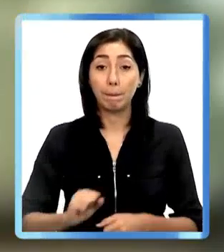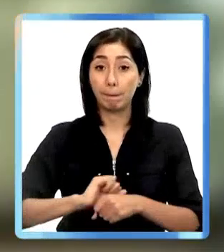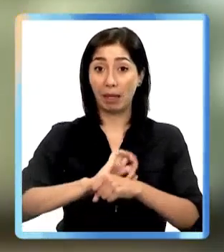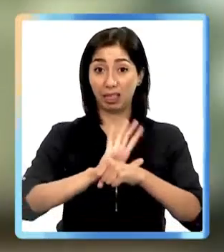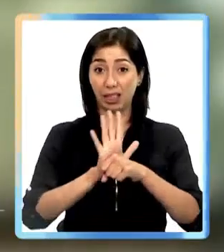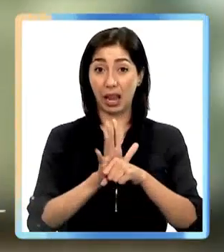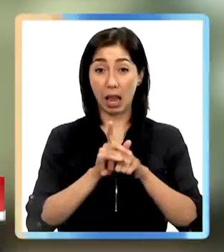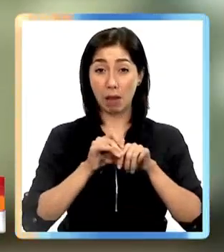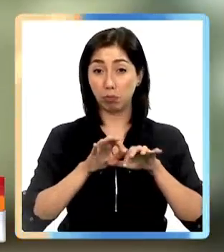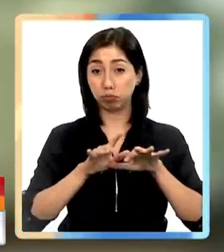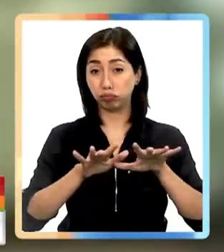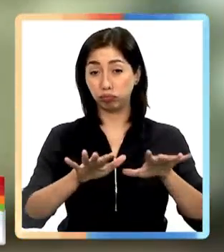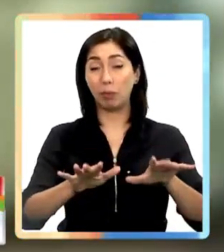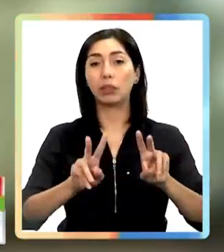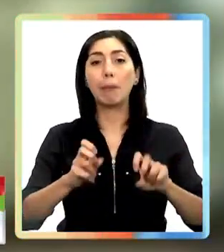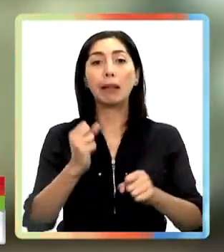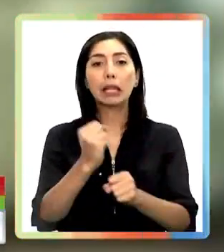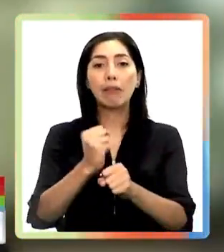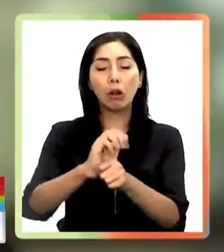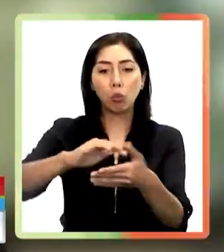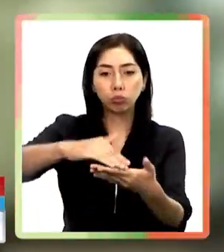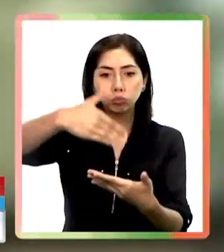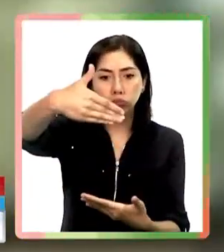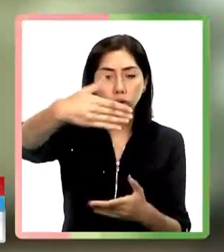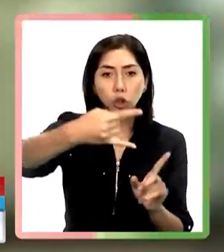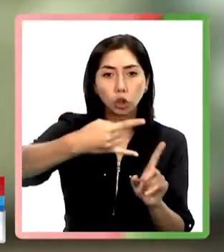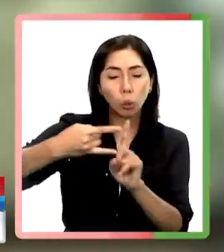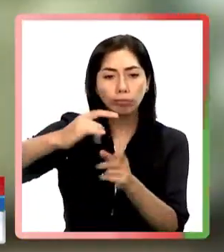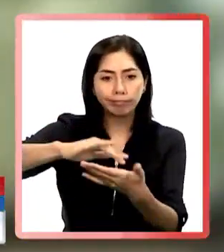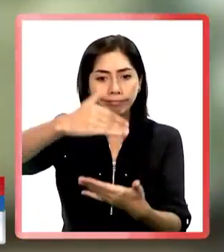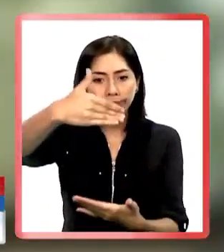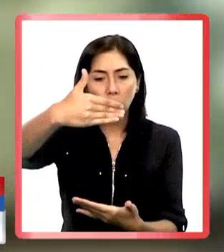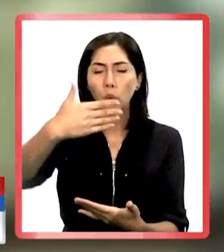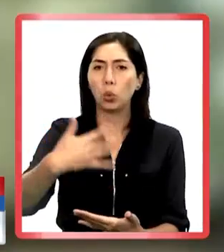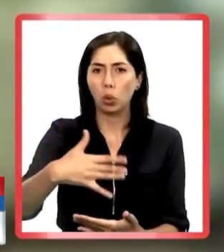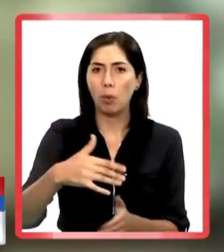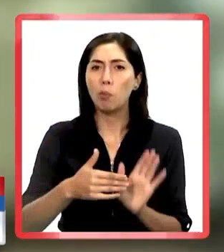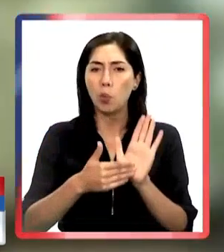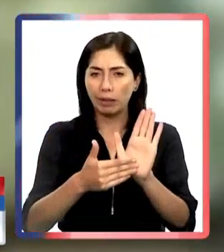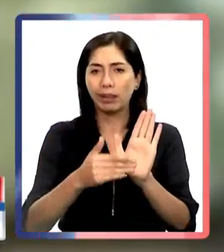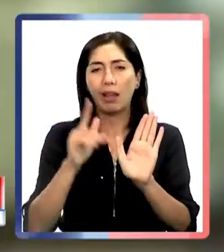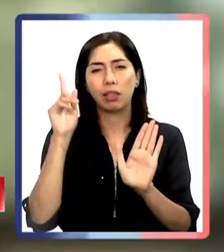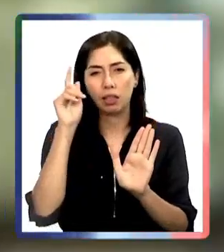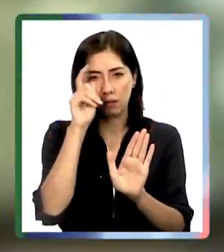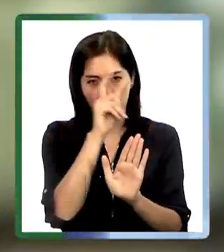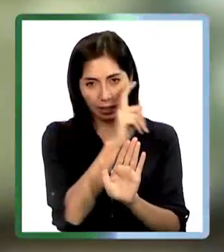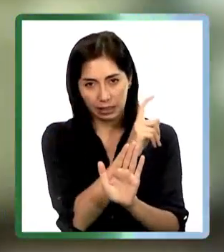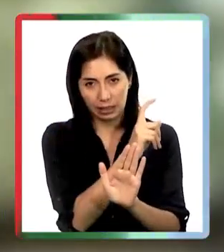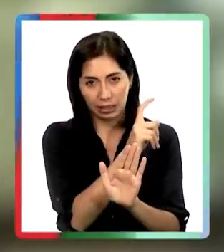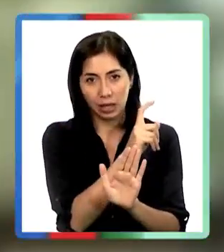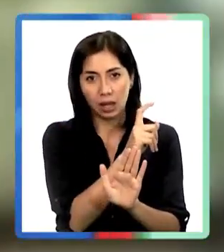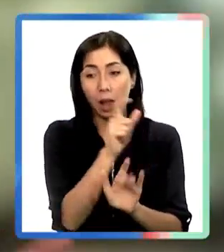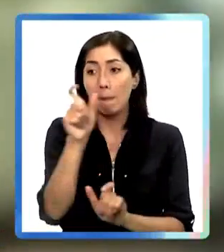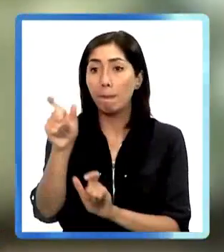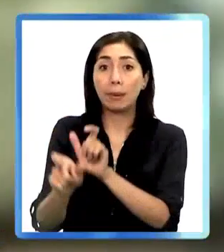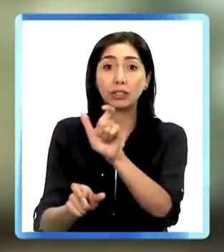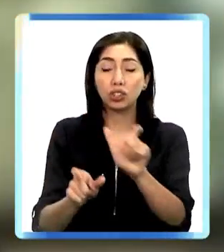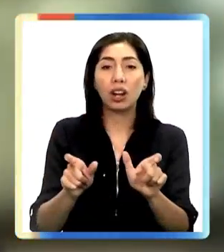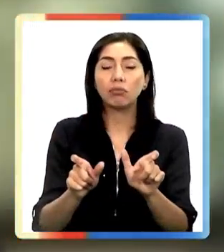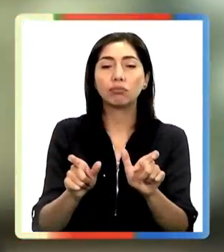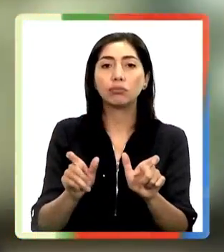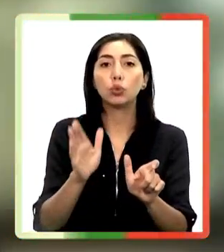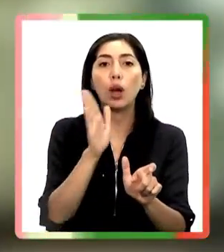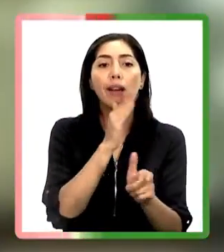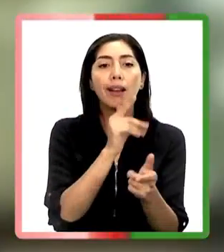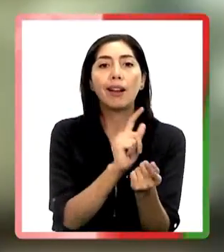la pandemia y esto del teletrabajo nos mostró lo complejo que es para las personas el no cambiar de